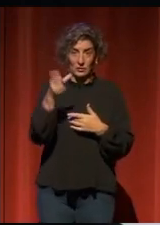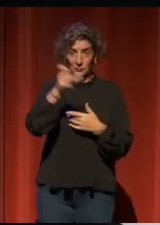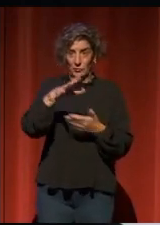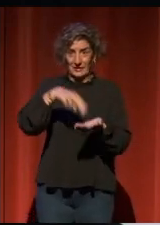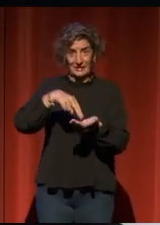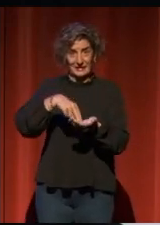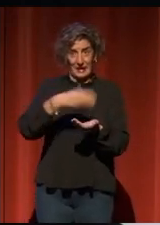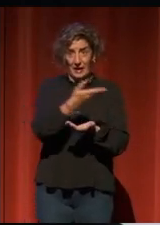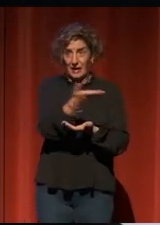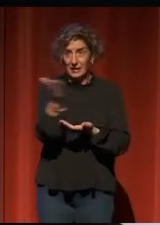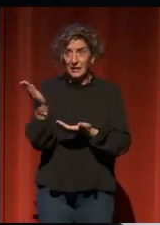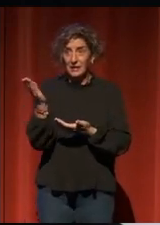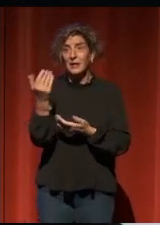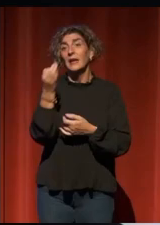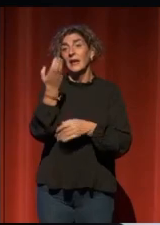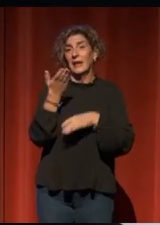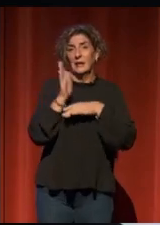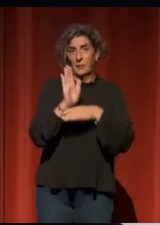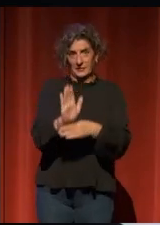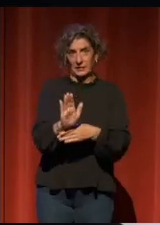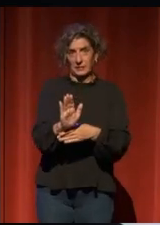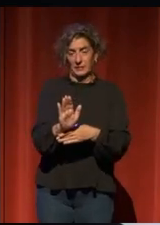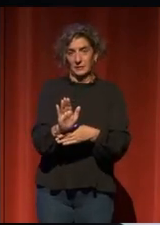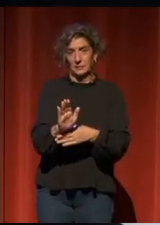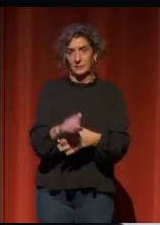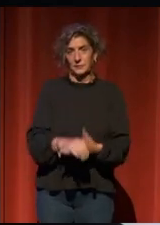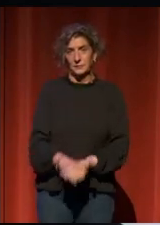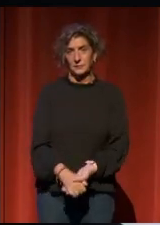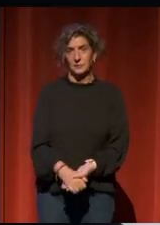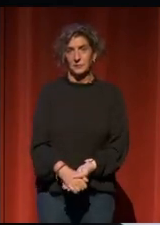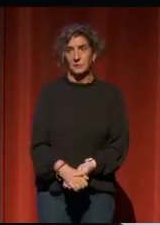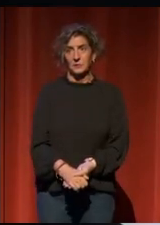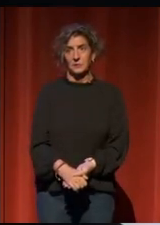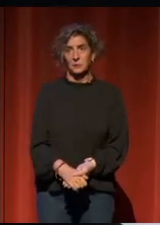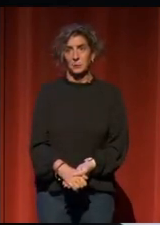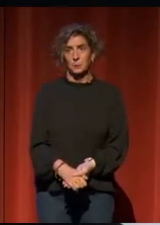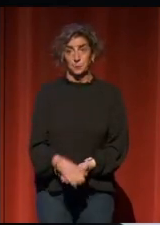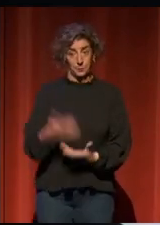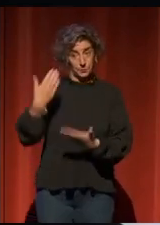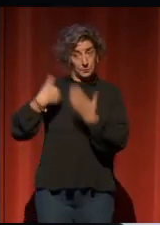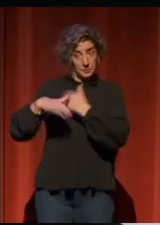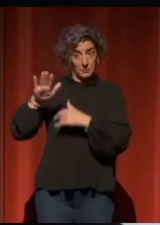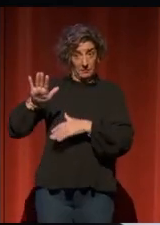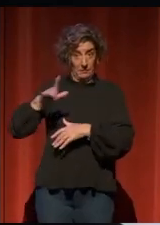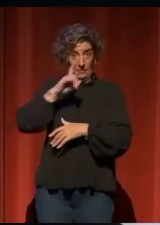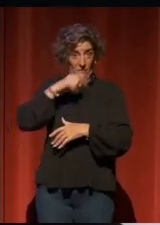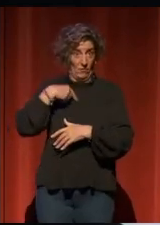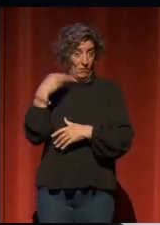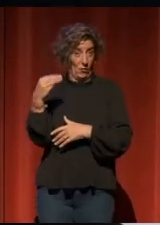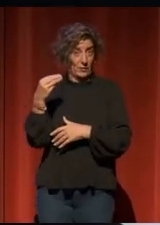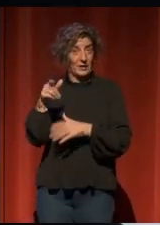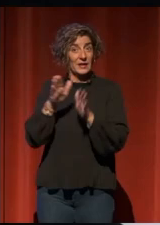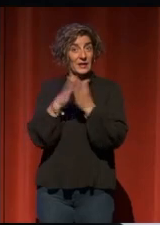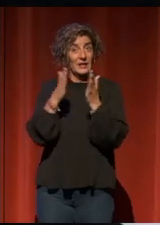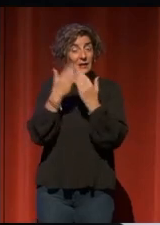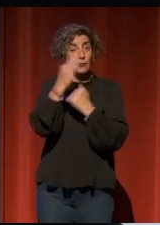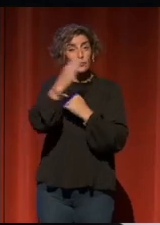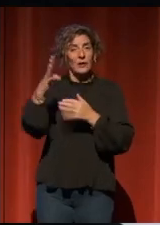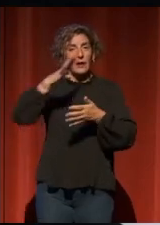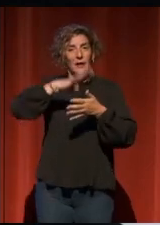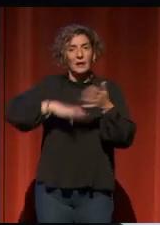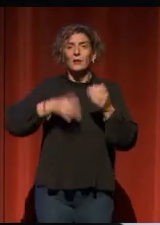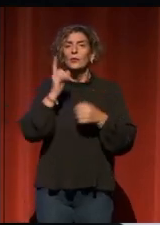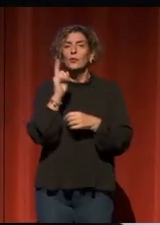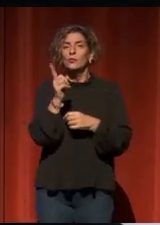aquí, representan. En aquel entonces, en la Biblioteca de Cataluña solo